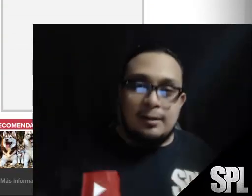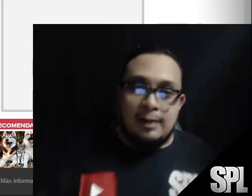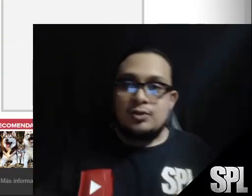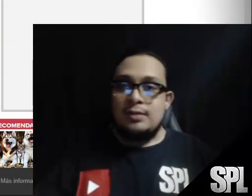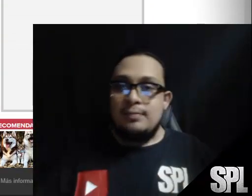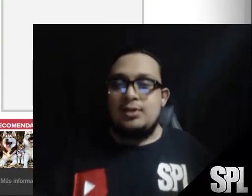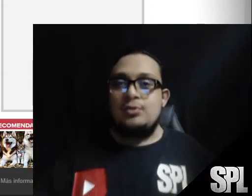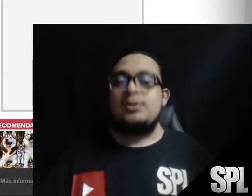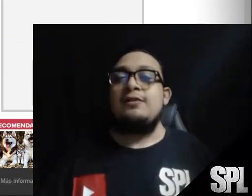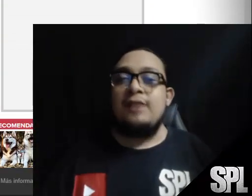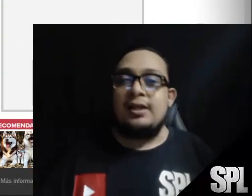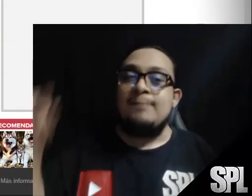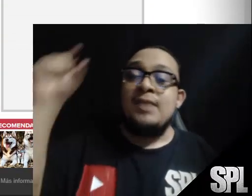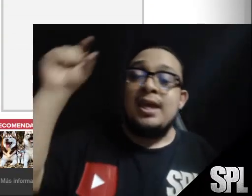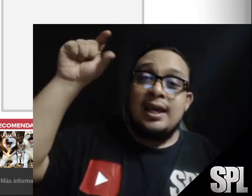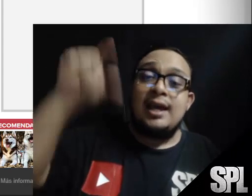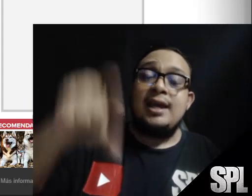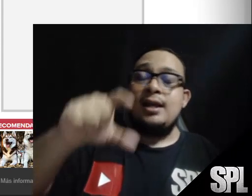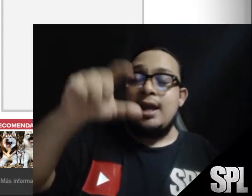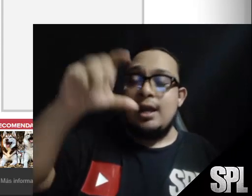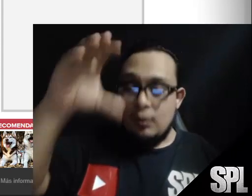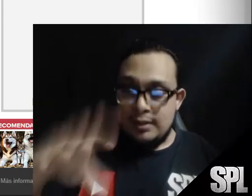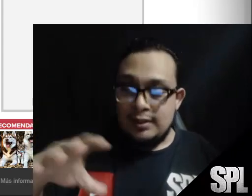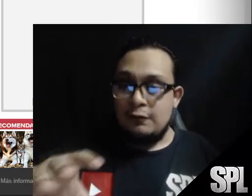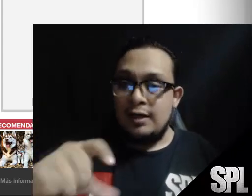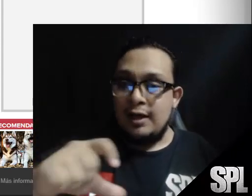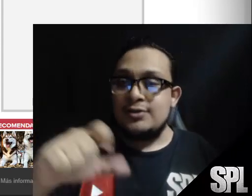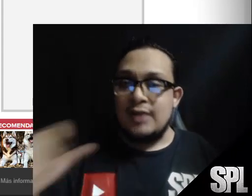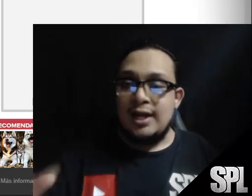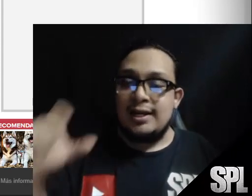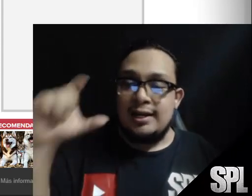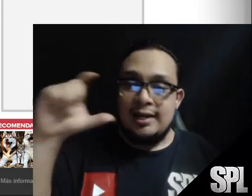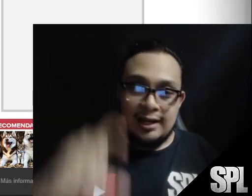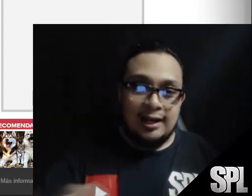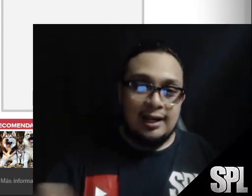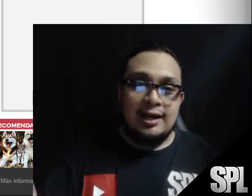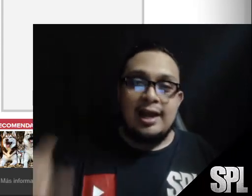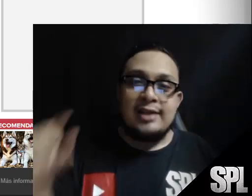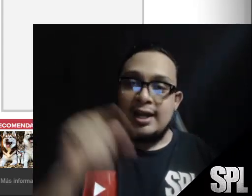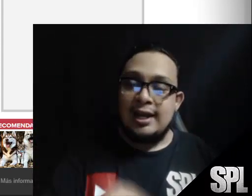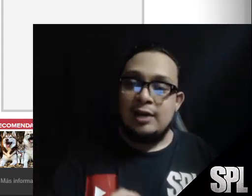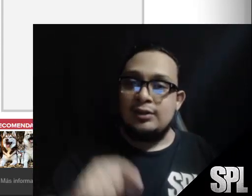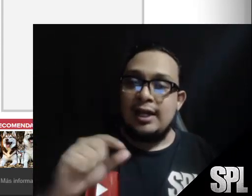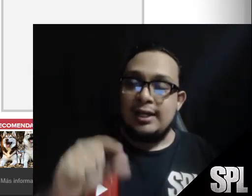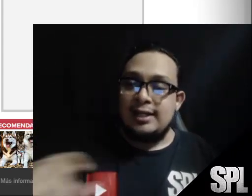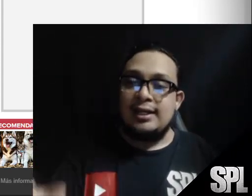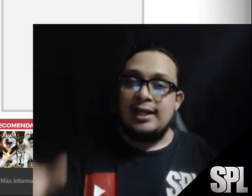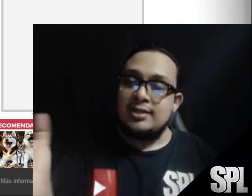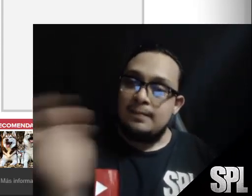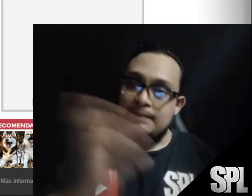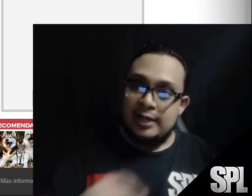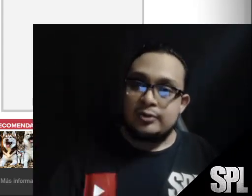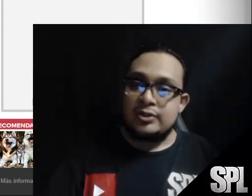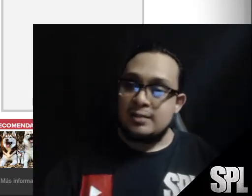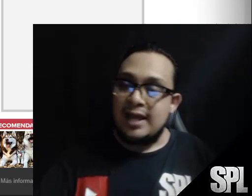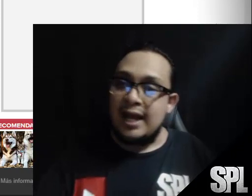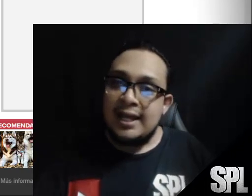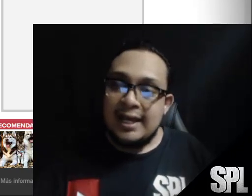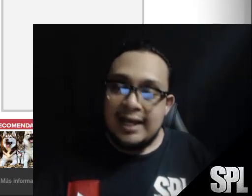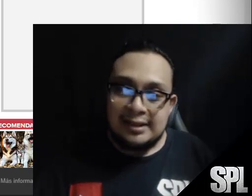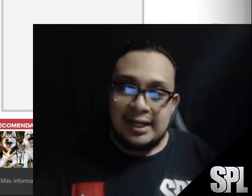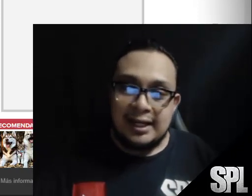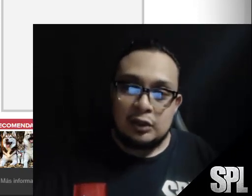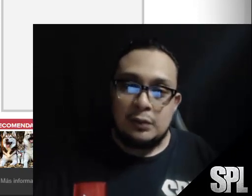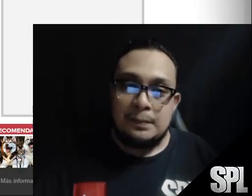ir a sus trabajos y demás y no les afecte. En el comentario fijado está el enlace a la nota y el enlace para que ustedes